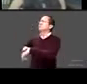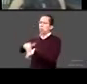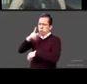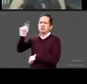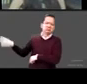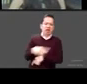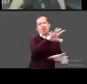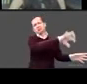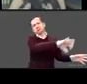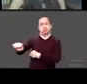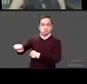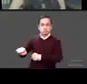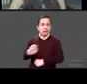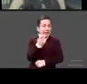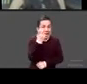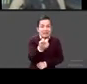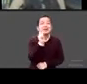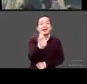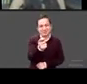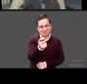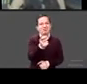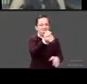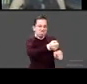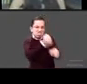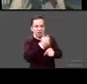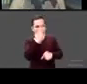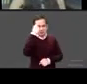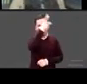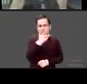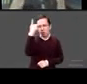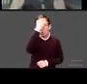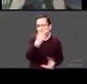es ejercer violencia psicológica y también es una forma de violencia disciplina que